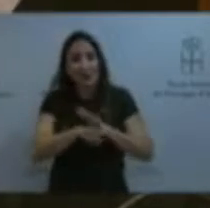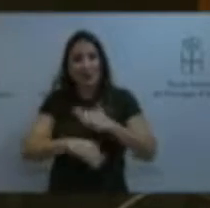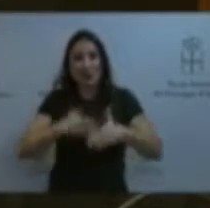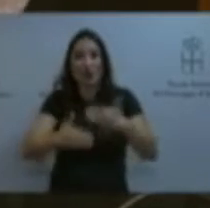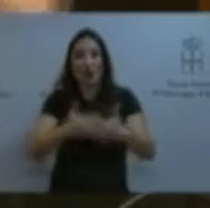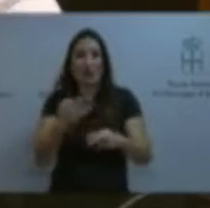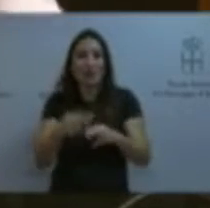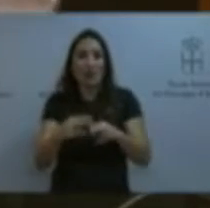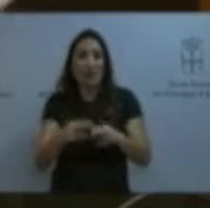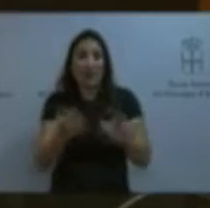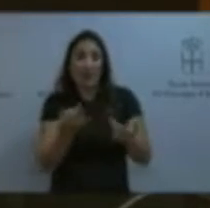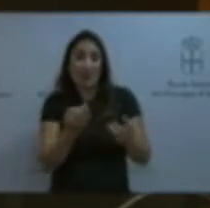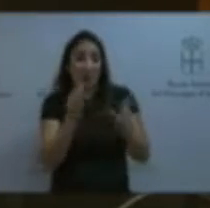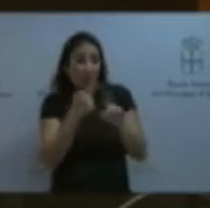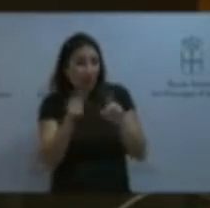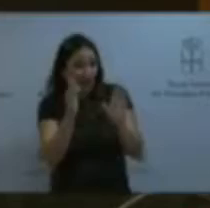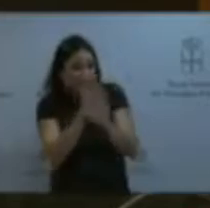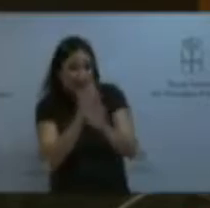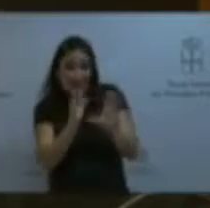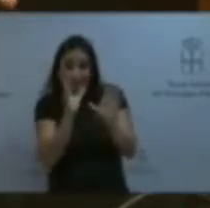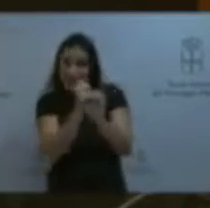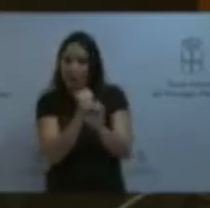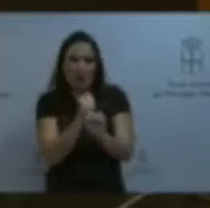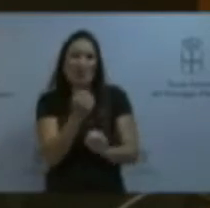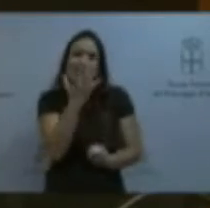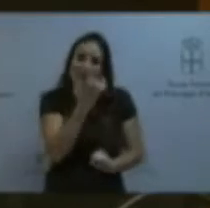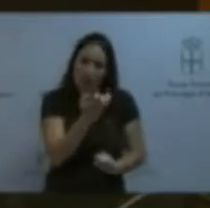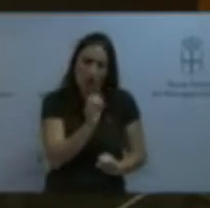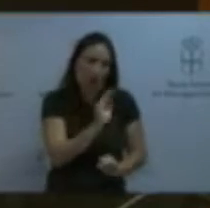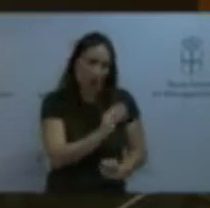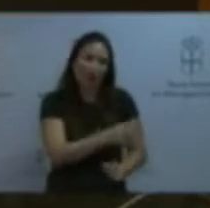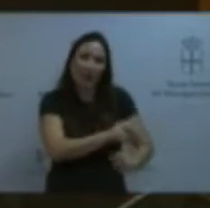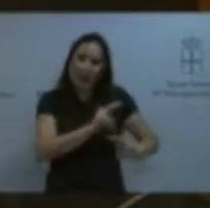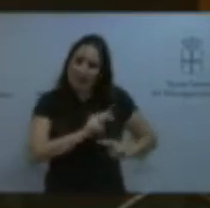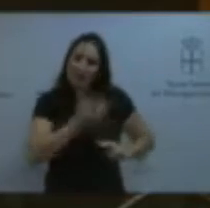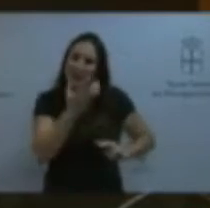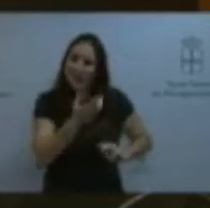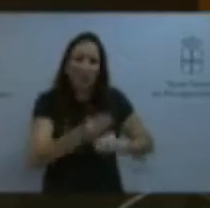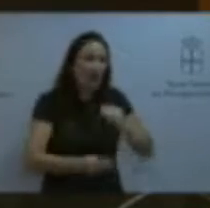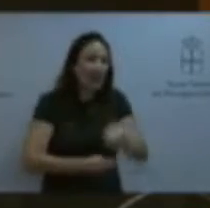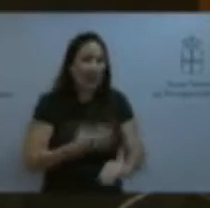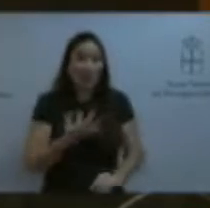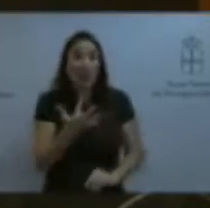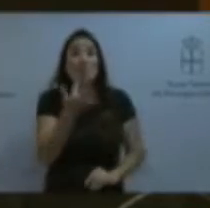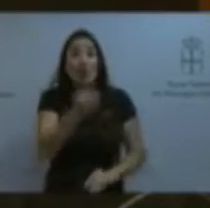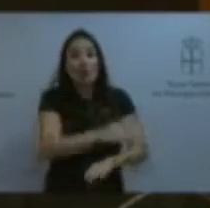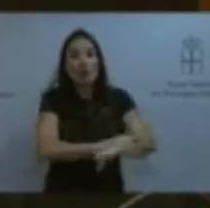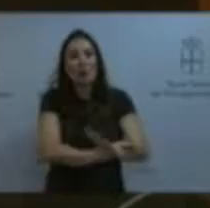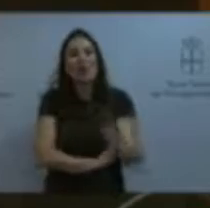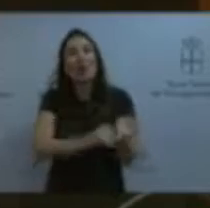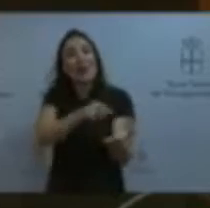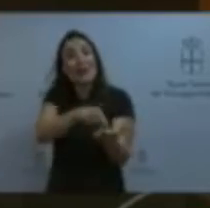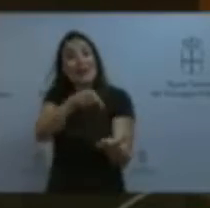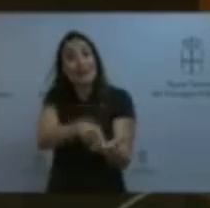ocultando la basura debajo de las alfombras, pues lo tome en serio la pregunta, responda exactamente qué ha hecho y cómo va a exigir el propio Gobierno también